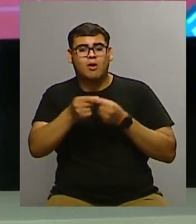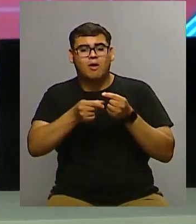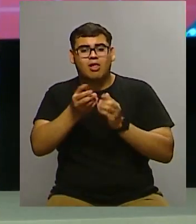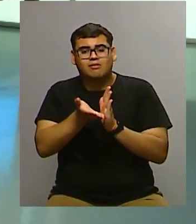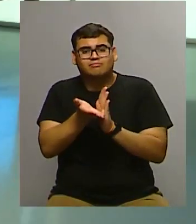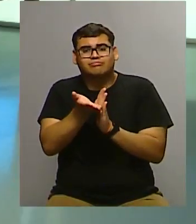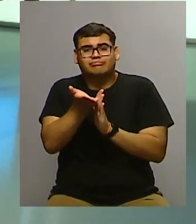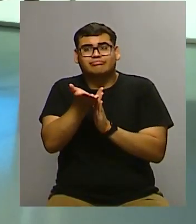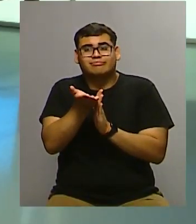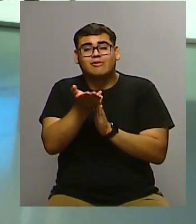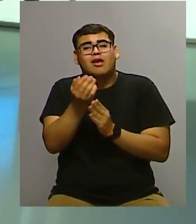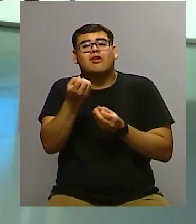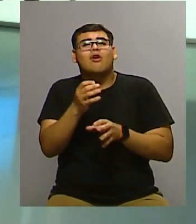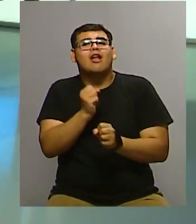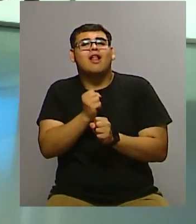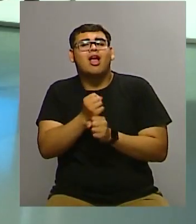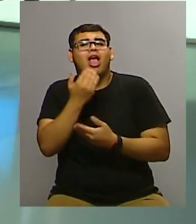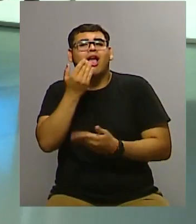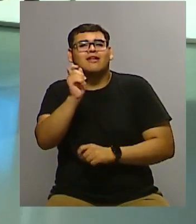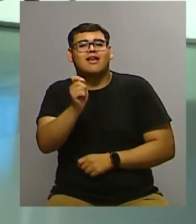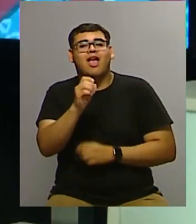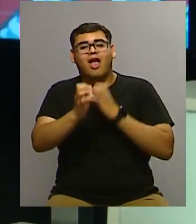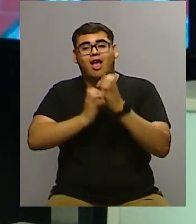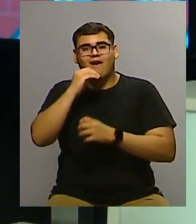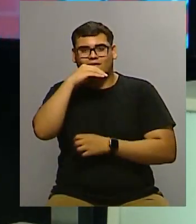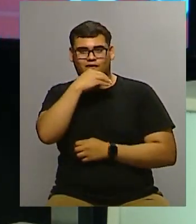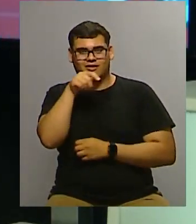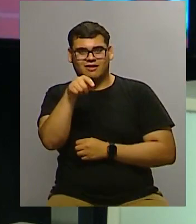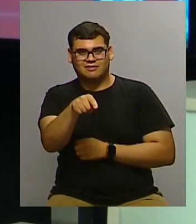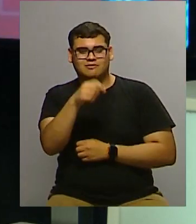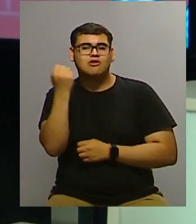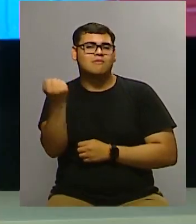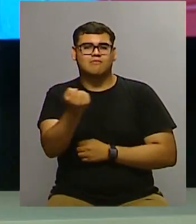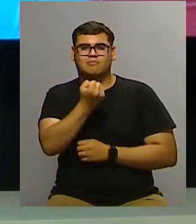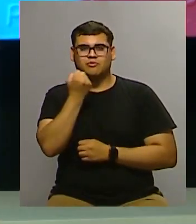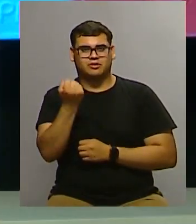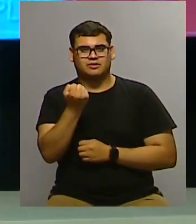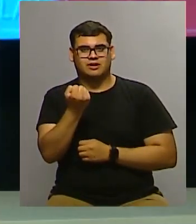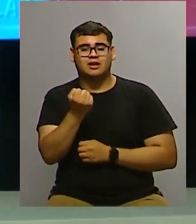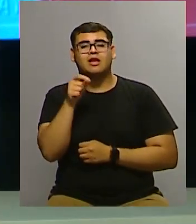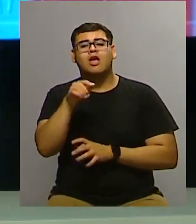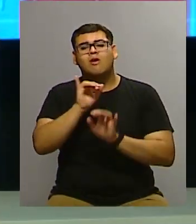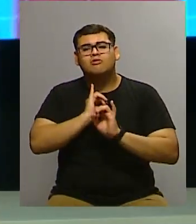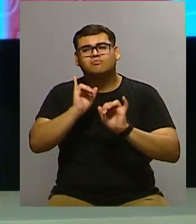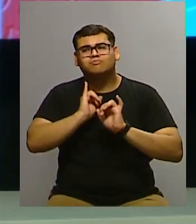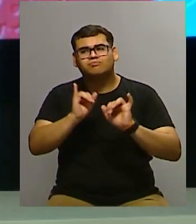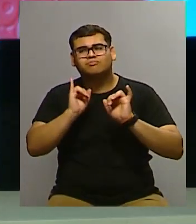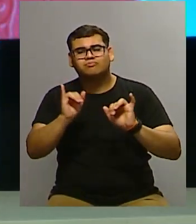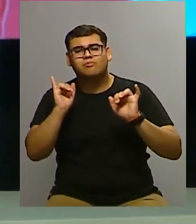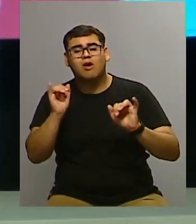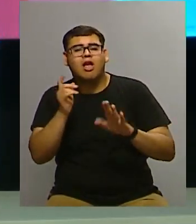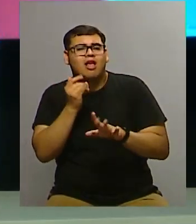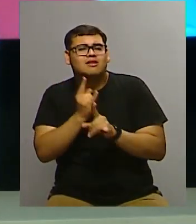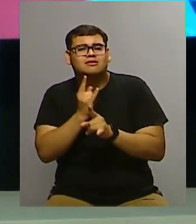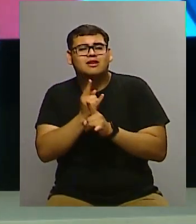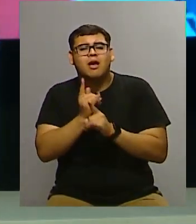que reconocer el trabajo de las bodegas. Claro, es fundamental. Fundamental, el promocionar, el estar